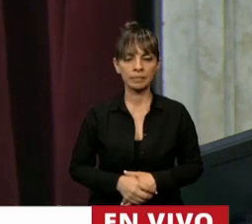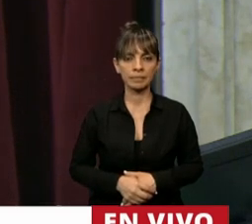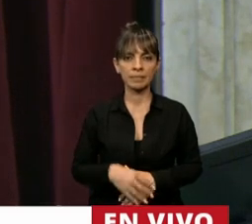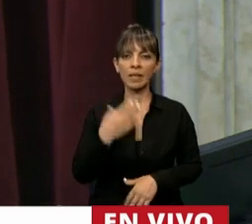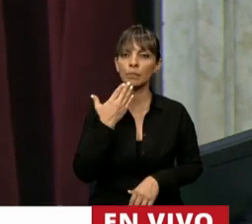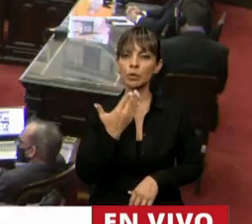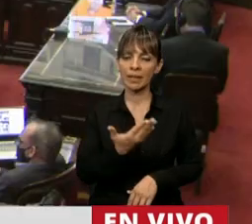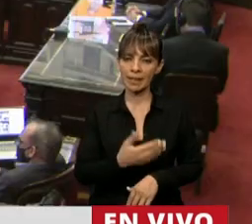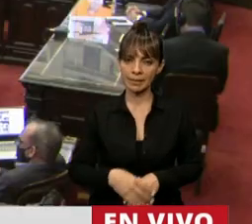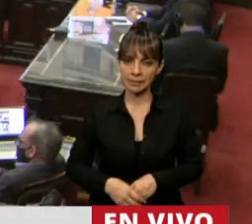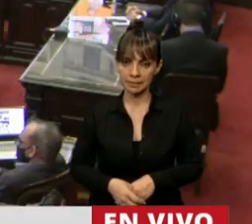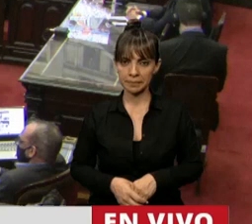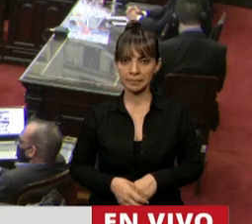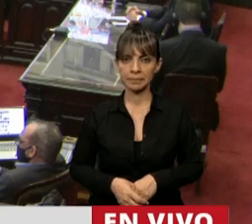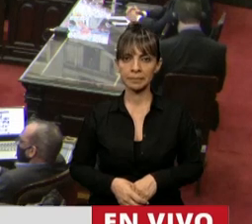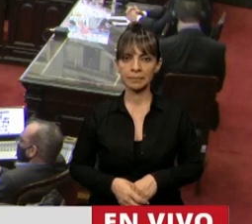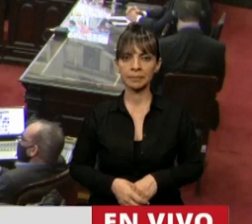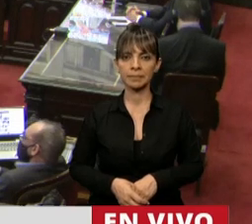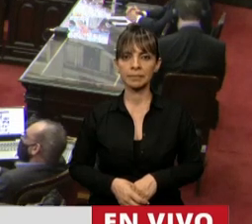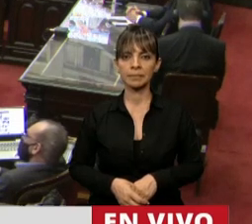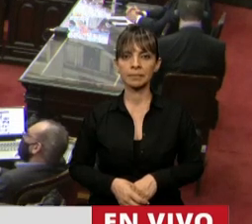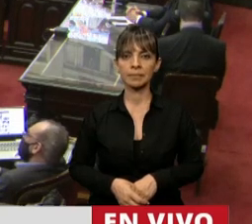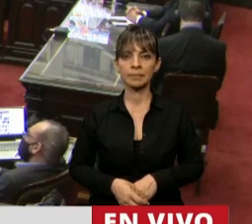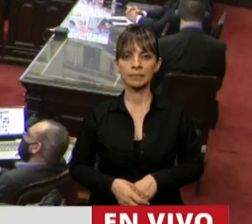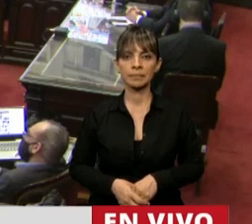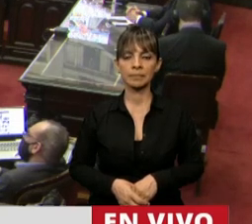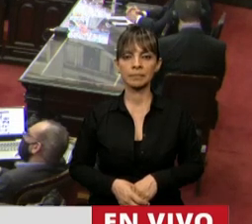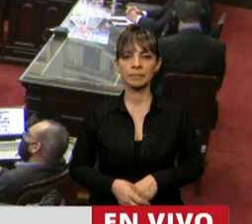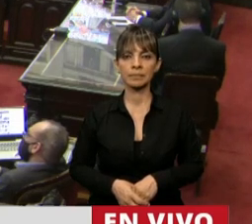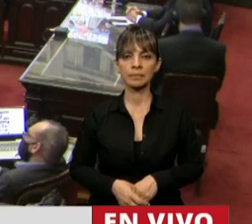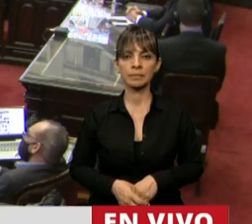Muchas gracias, señor presidente.